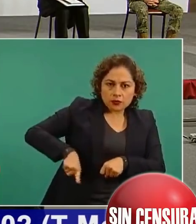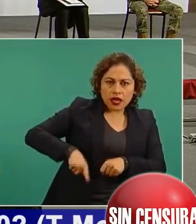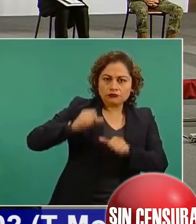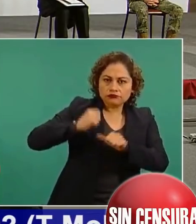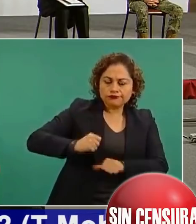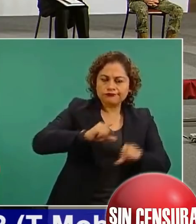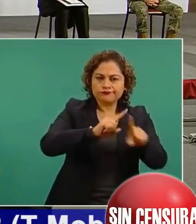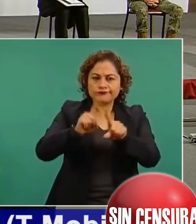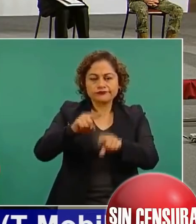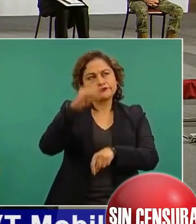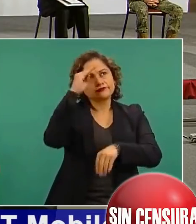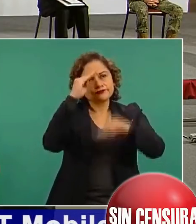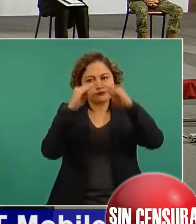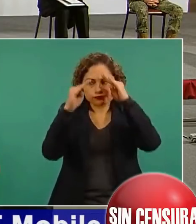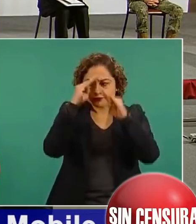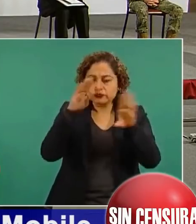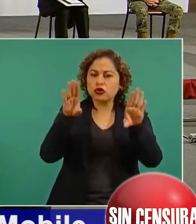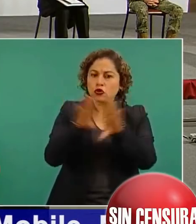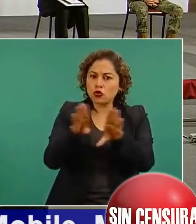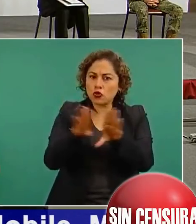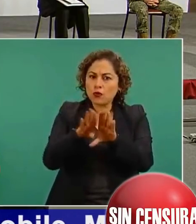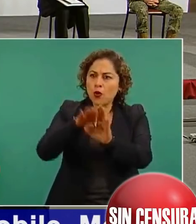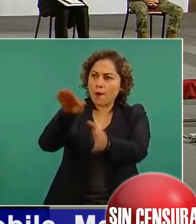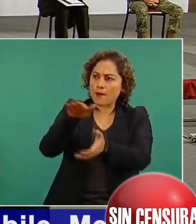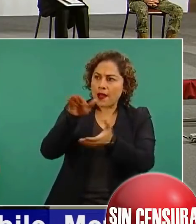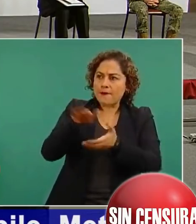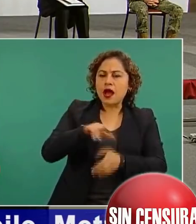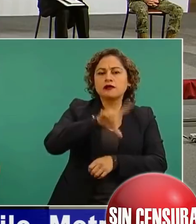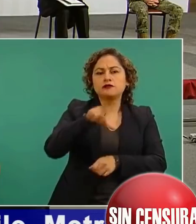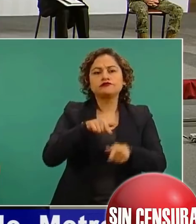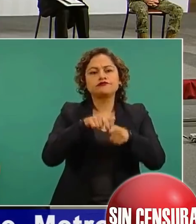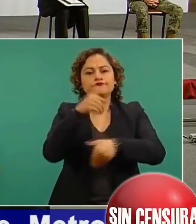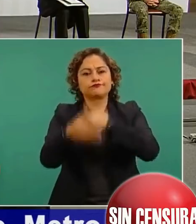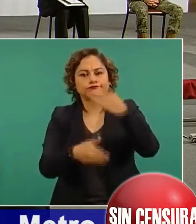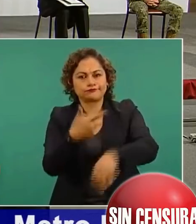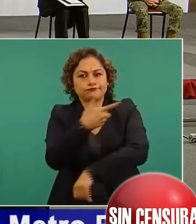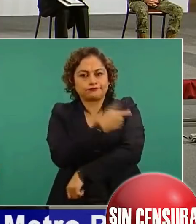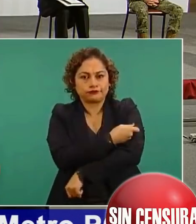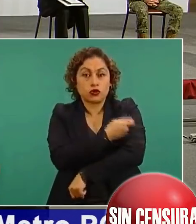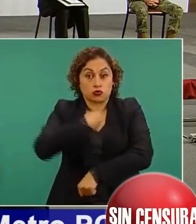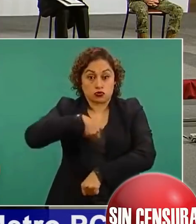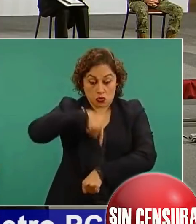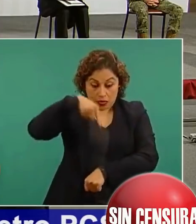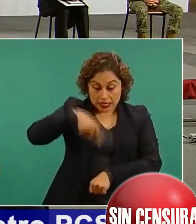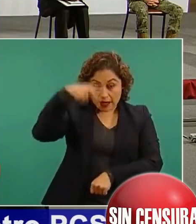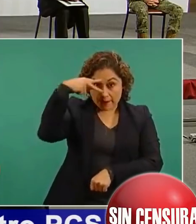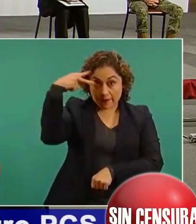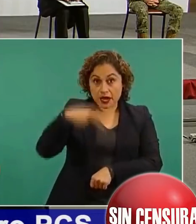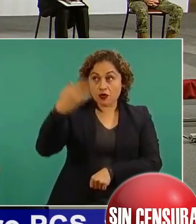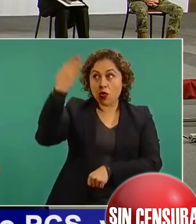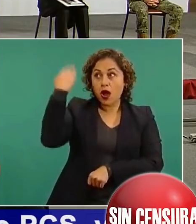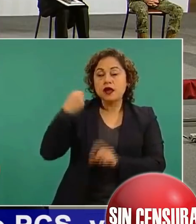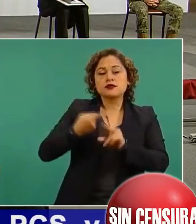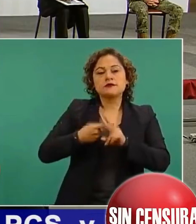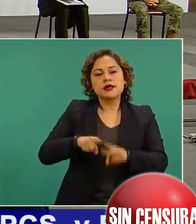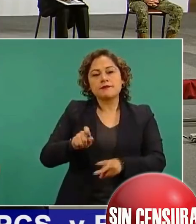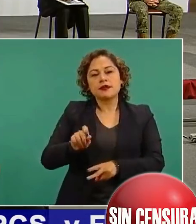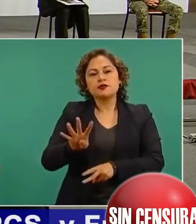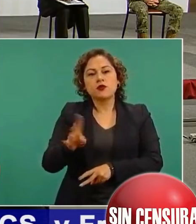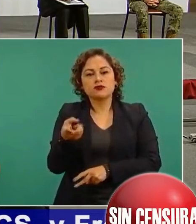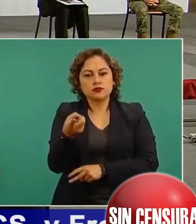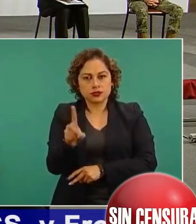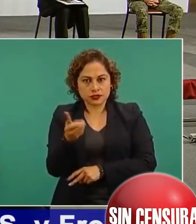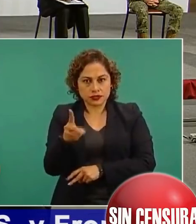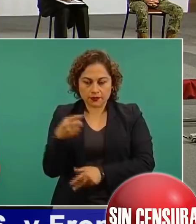hacer desde el 24 de diciembre del año pasado, tan pronto llega, se utiliza y esto nos permite